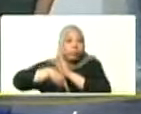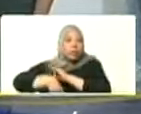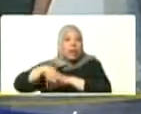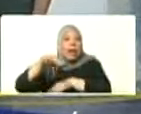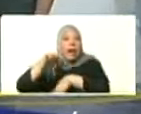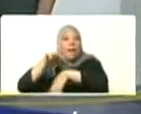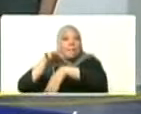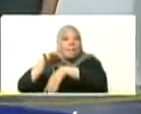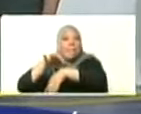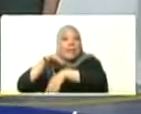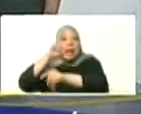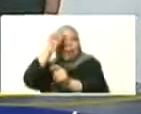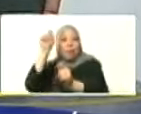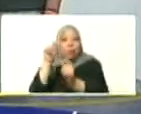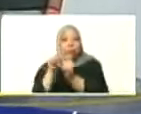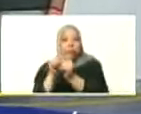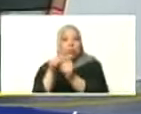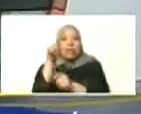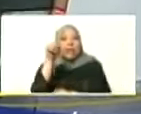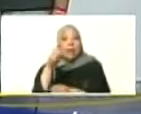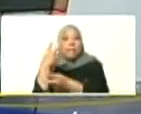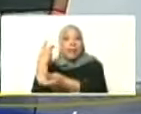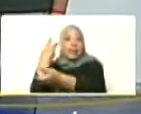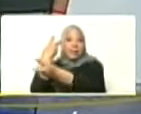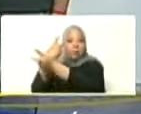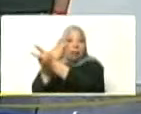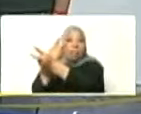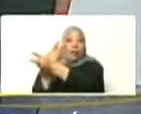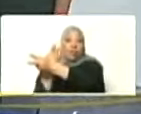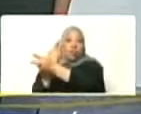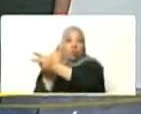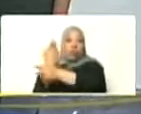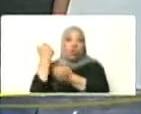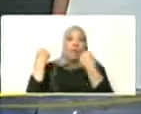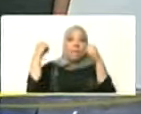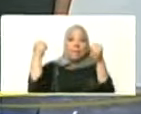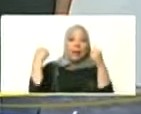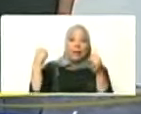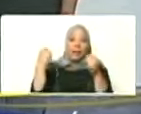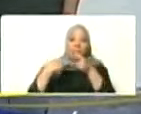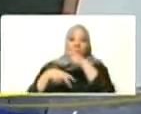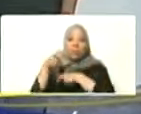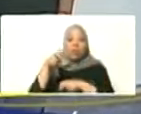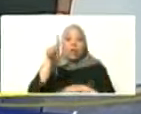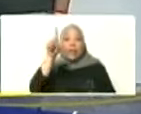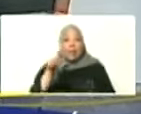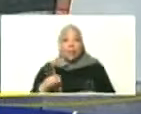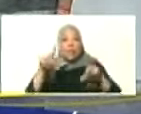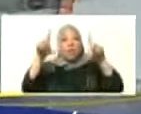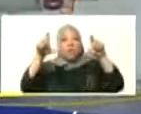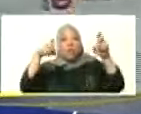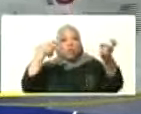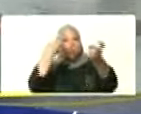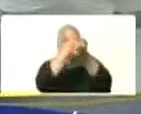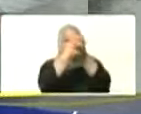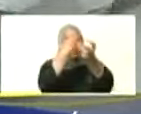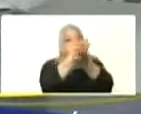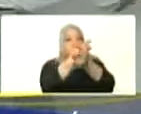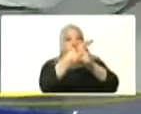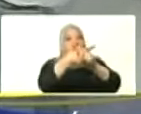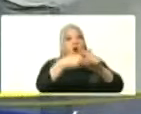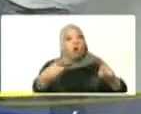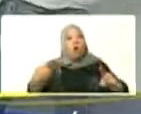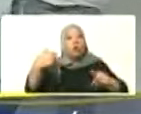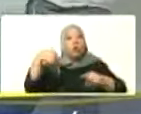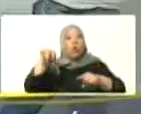dermatología, oftalmología, fisiatría, terapia ocupacional, servicio de rayos X, de mamografía y de sintometría.